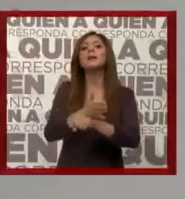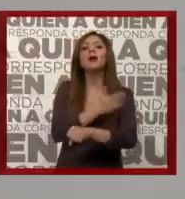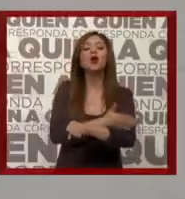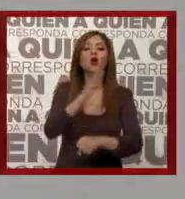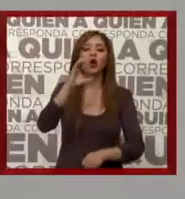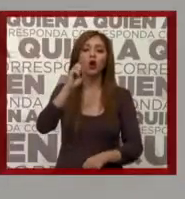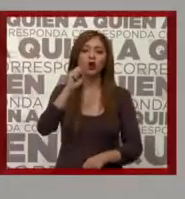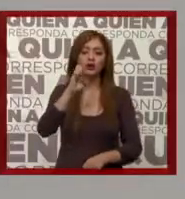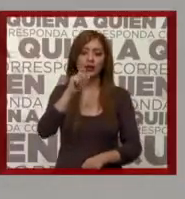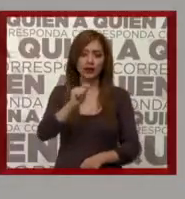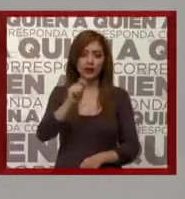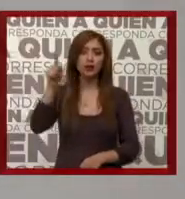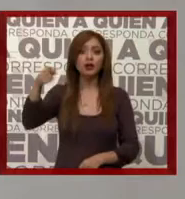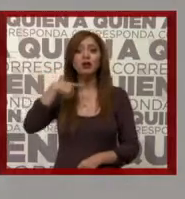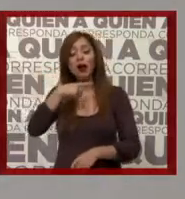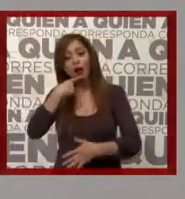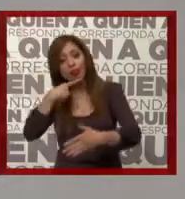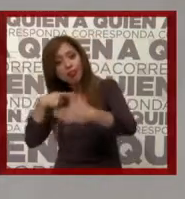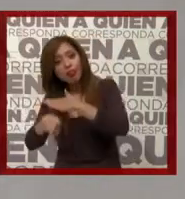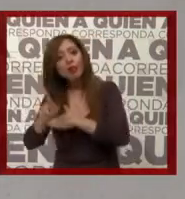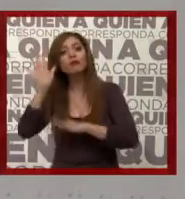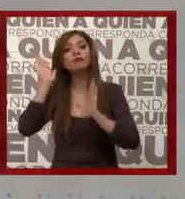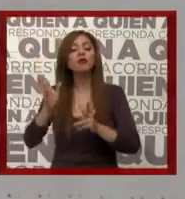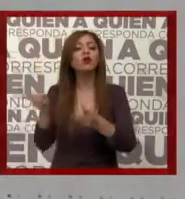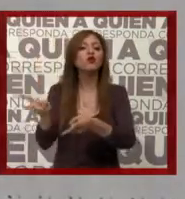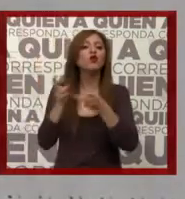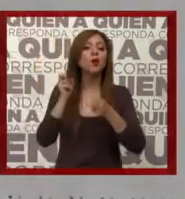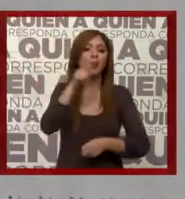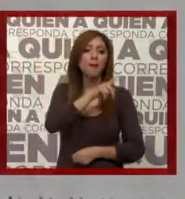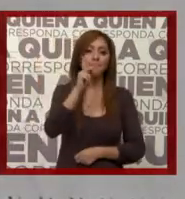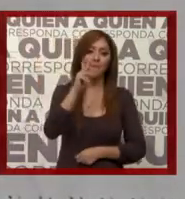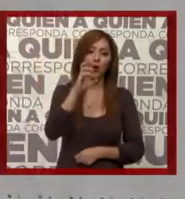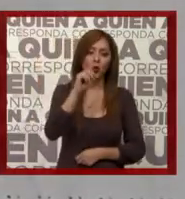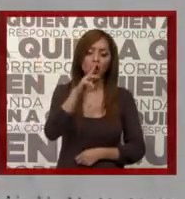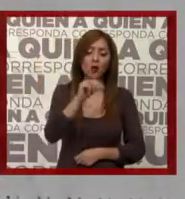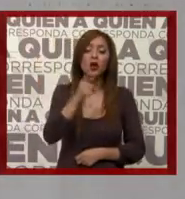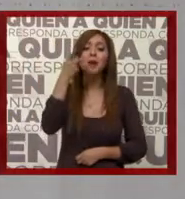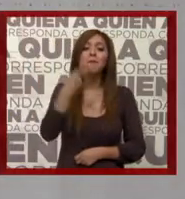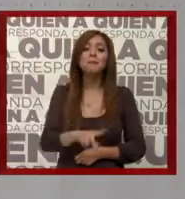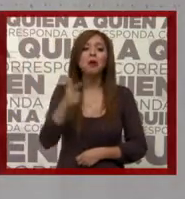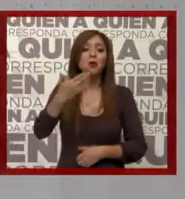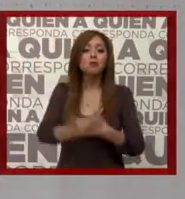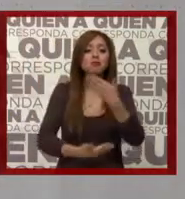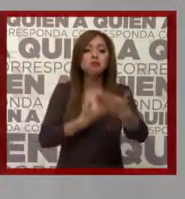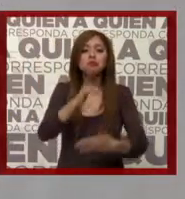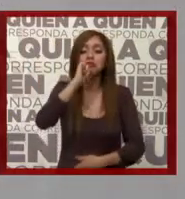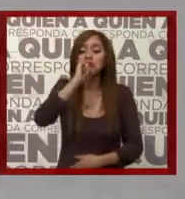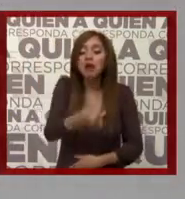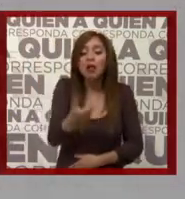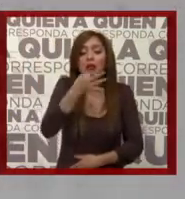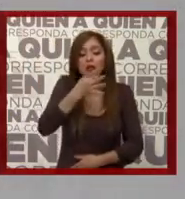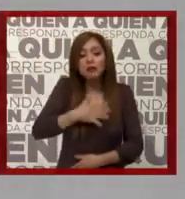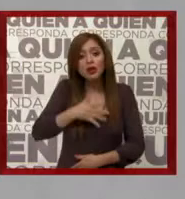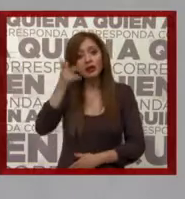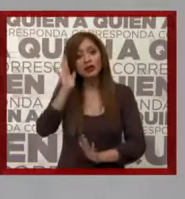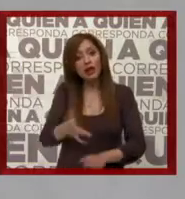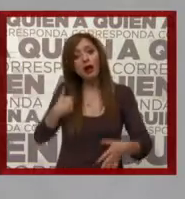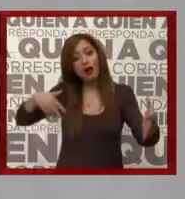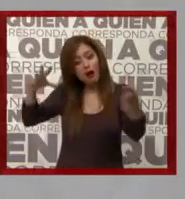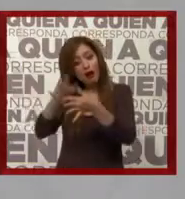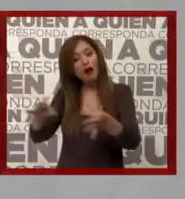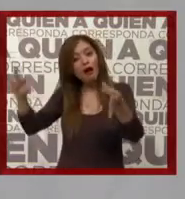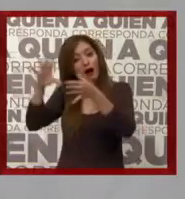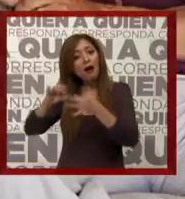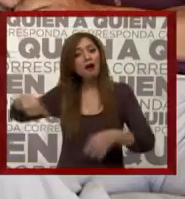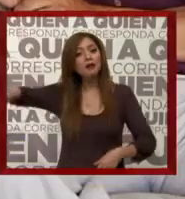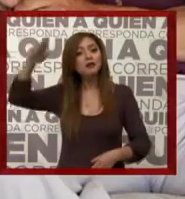denuncia por robo en la Procuraduría General de Justicia del Estado de México, la cual no presenta avances, a pesar de las pistas que ha dado Fernando a